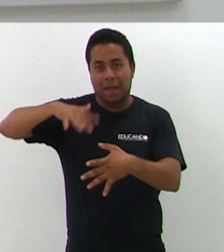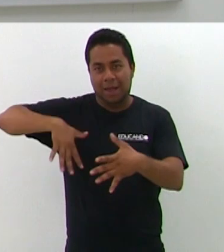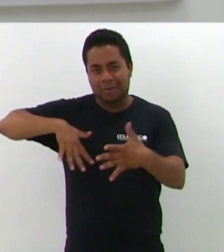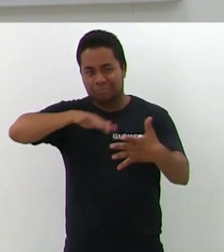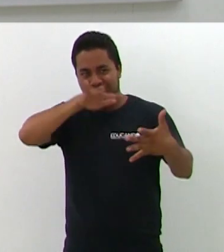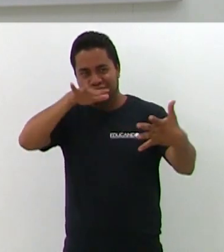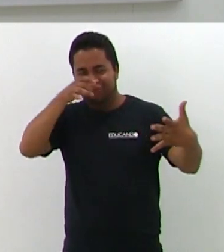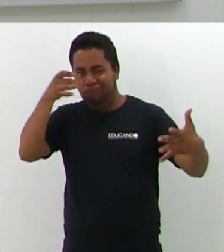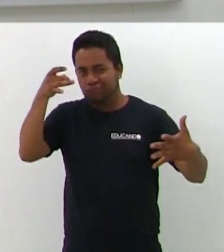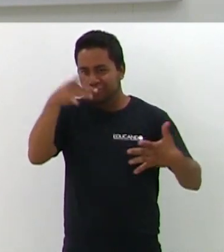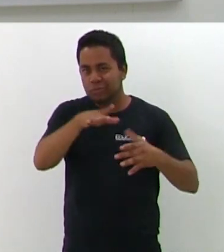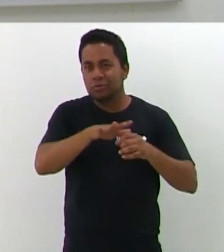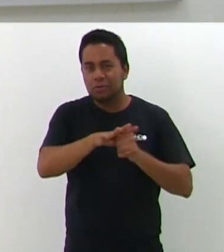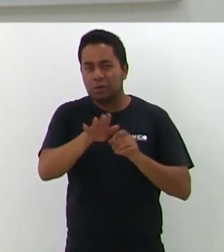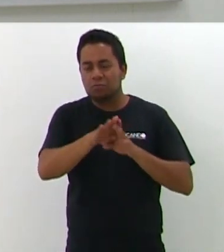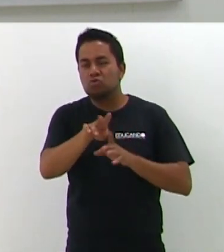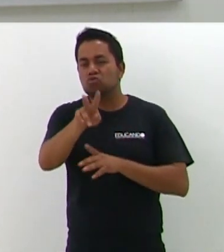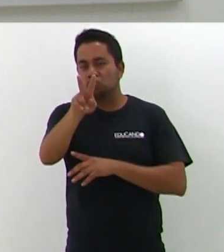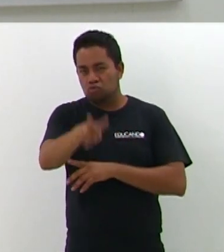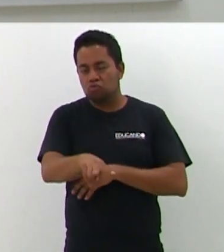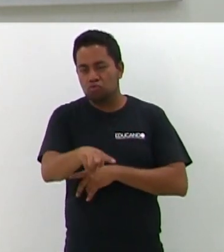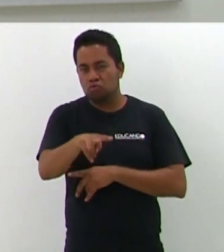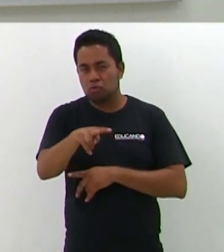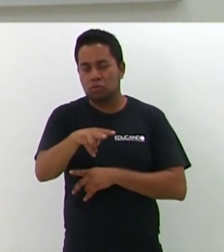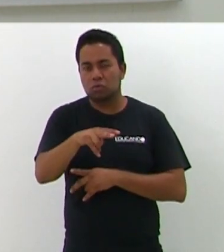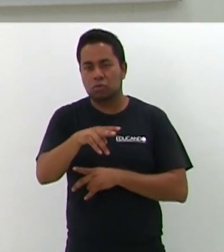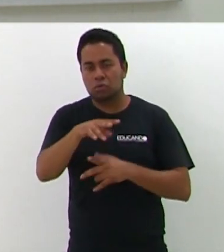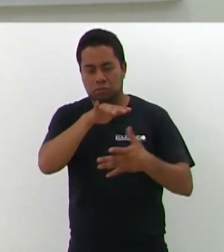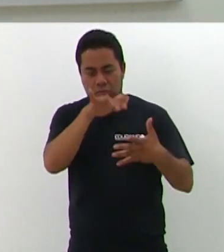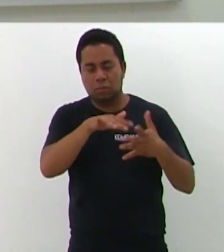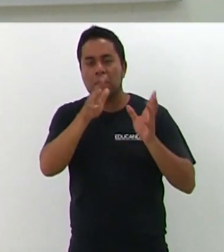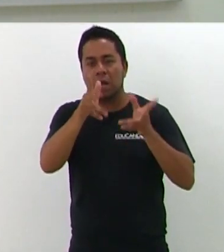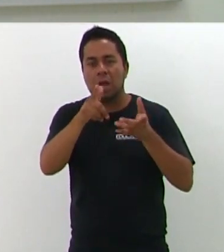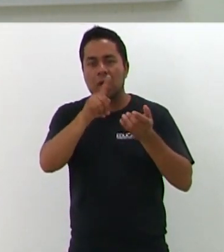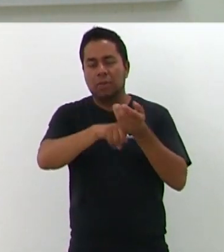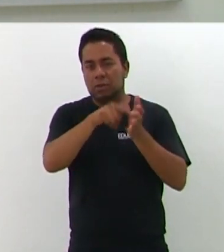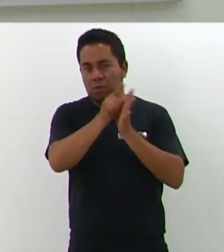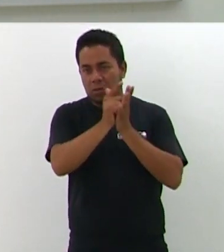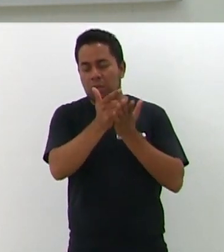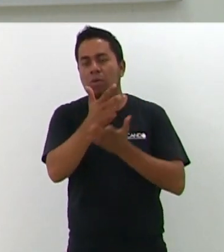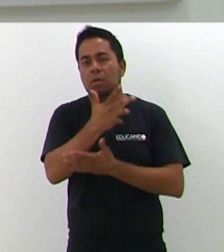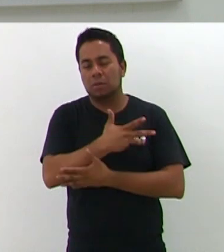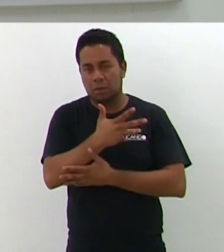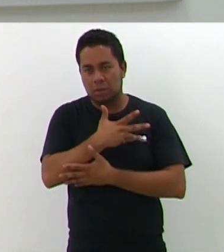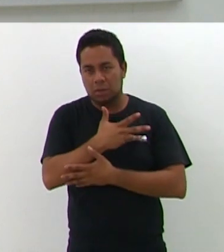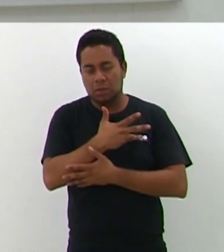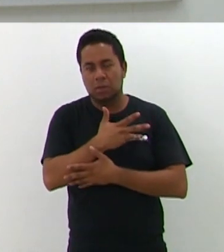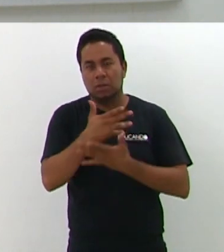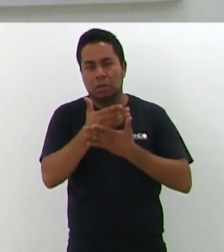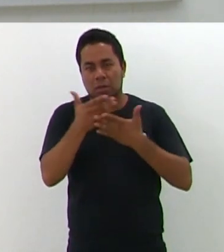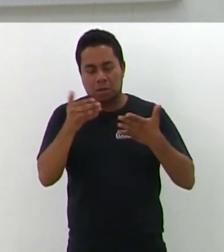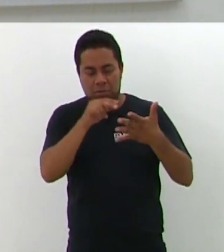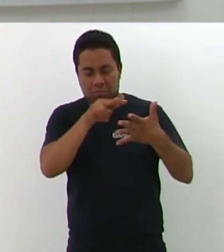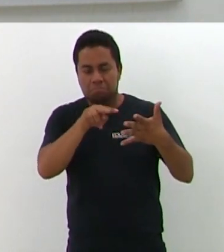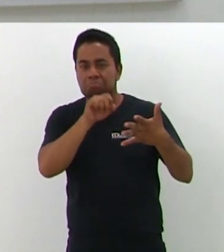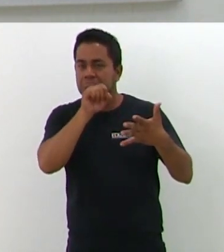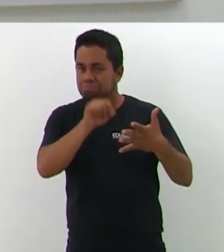acabamos de leer, que es la versión original que viene en tu libro y el que vamos a realizar